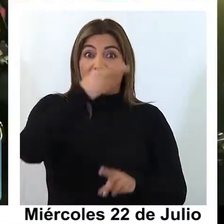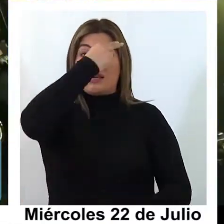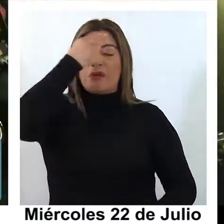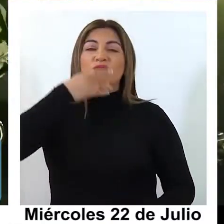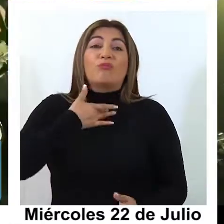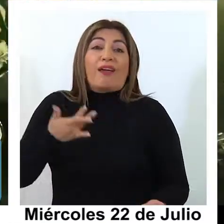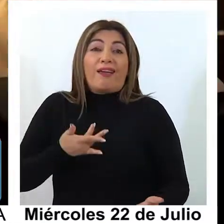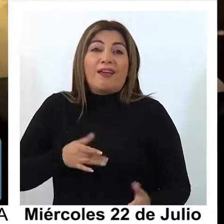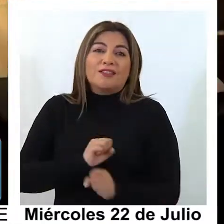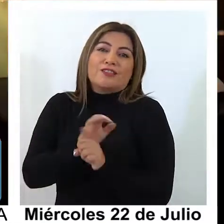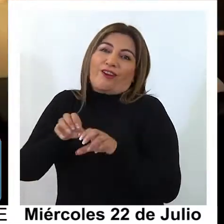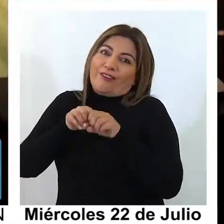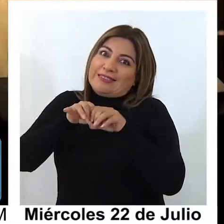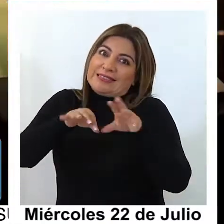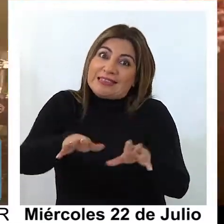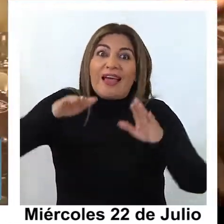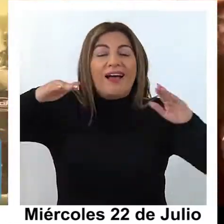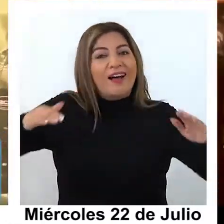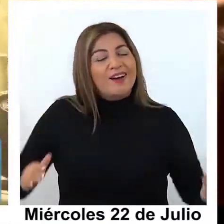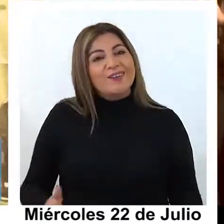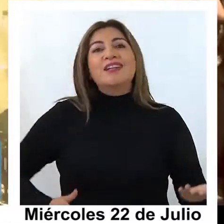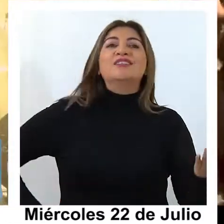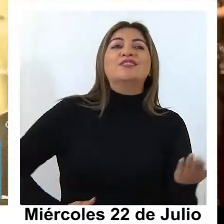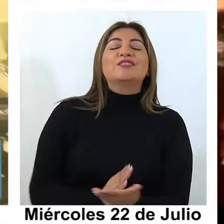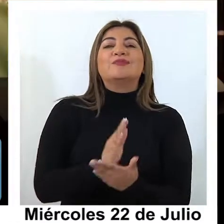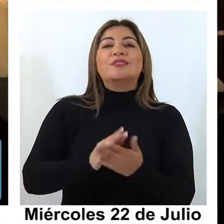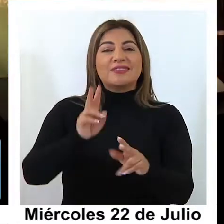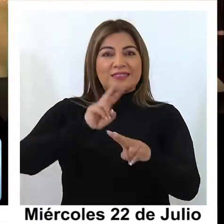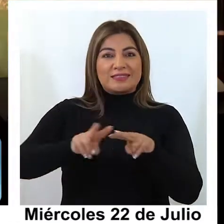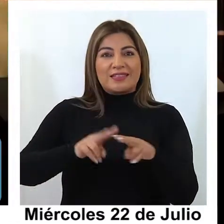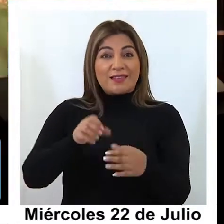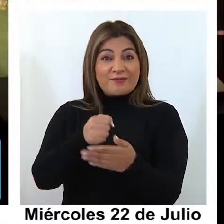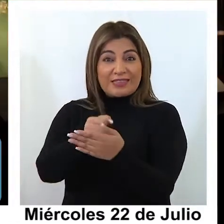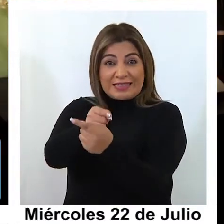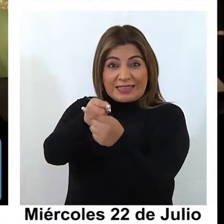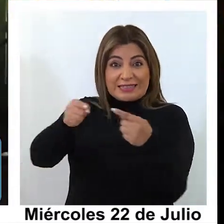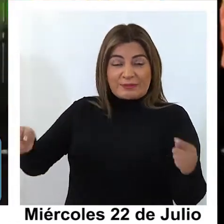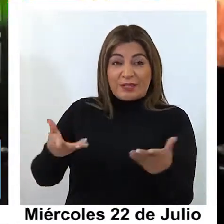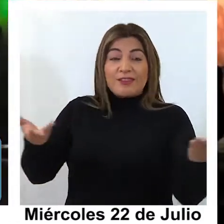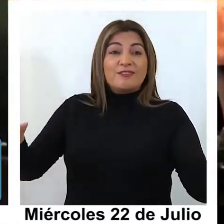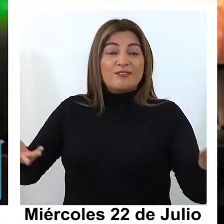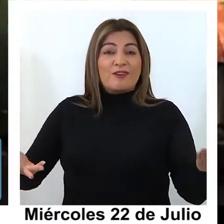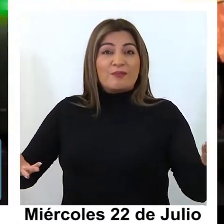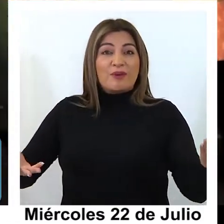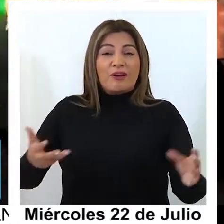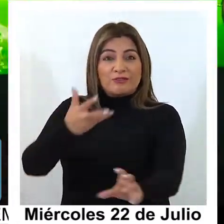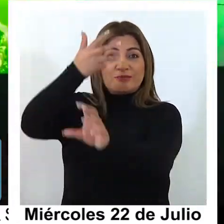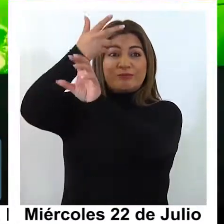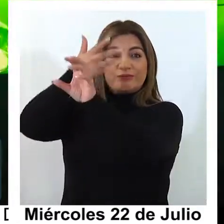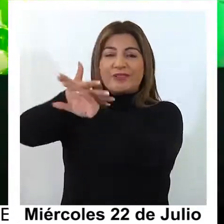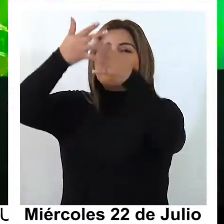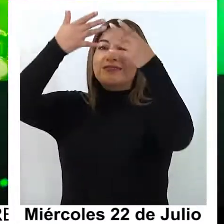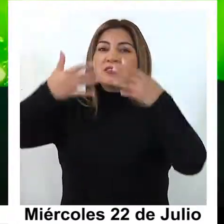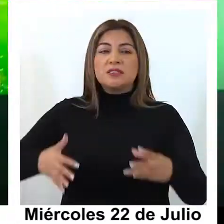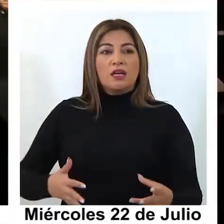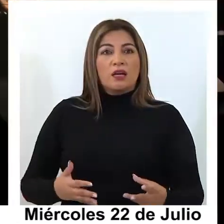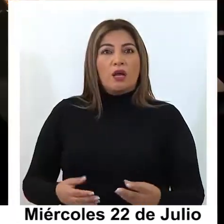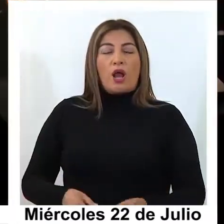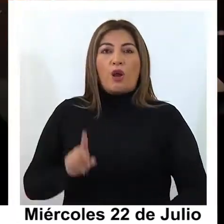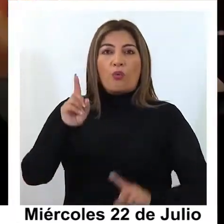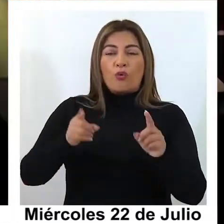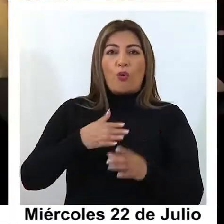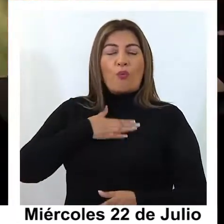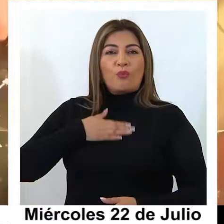producto de la pandemia. Finalmente el lanzamiento se realizó este fin de semana a través de las plataformas y ya ha tenido bastantes